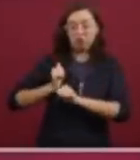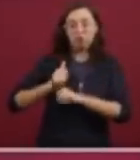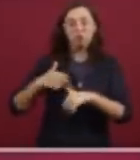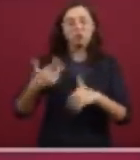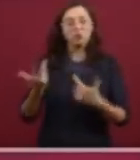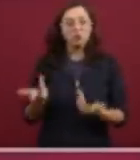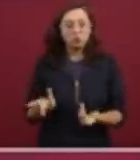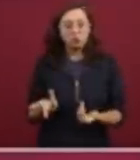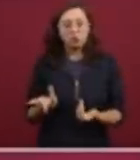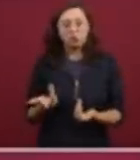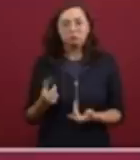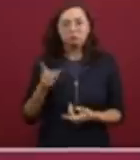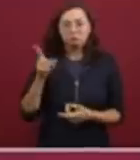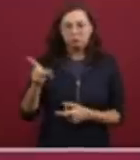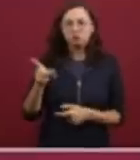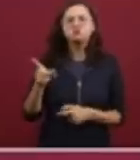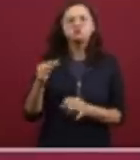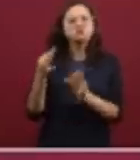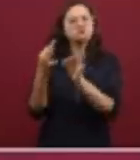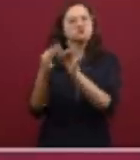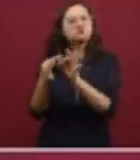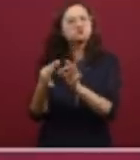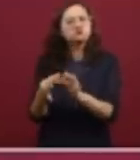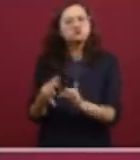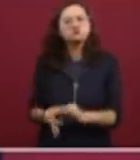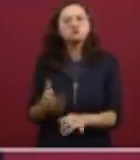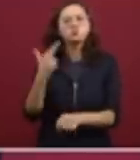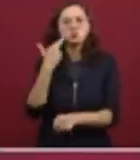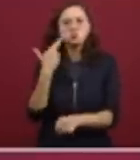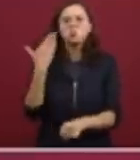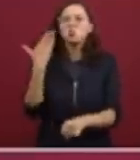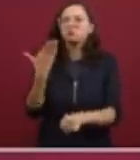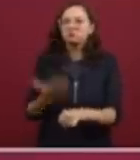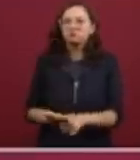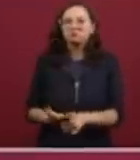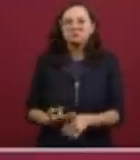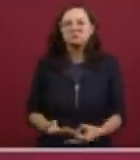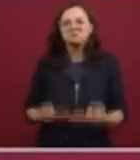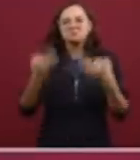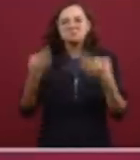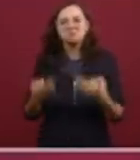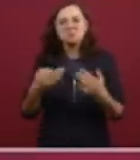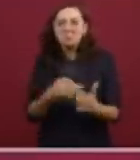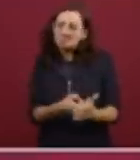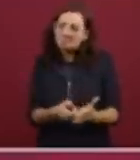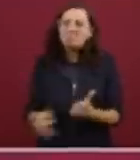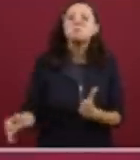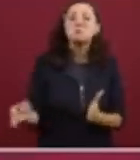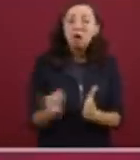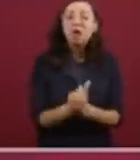responsable su actitud, muy digna, muy valiente,